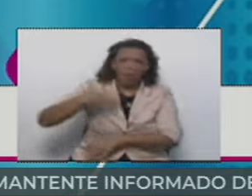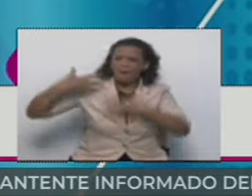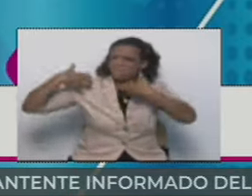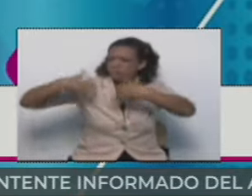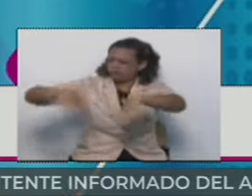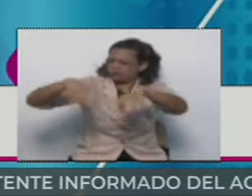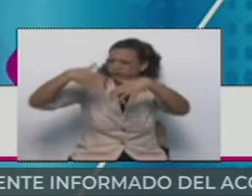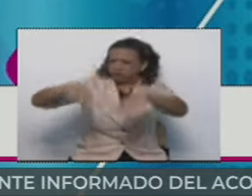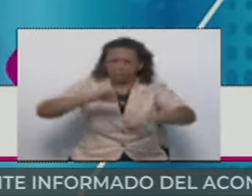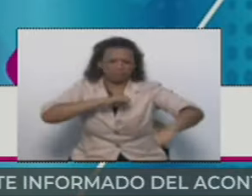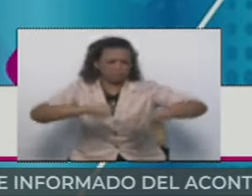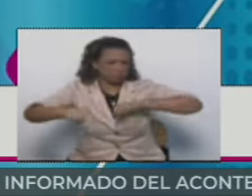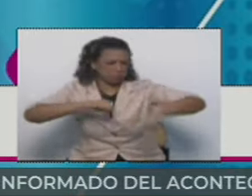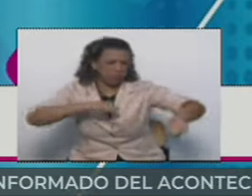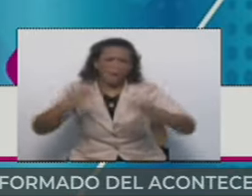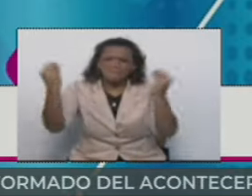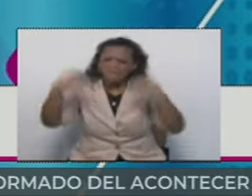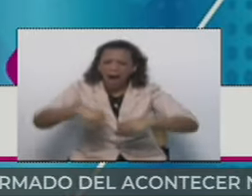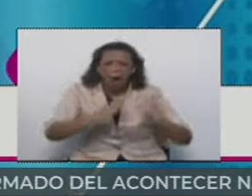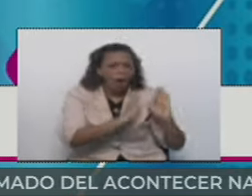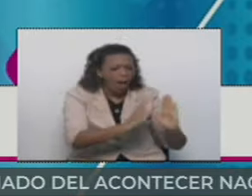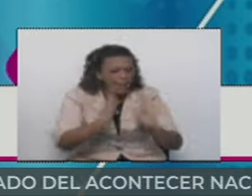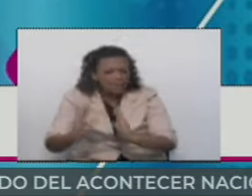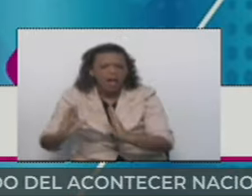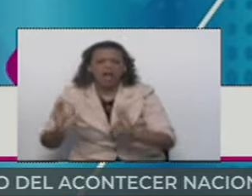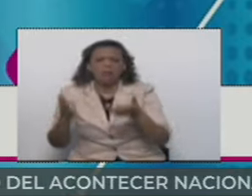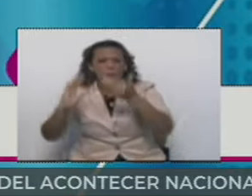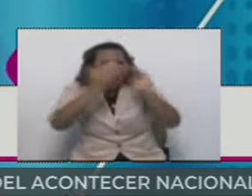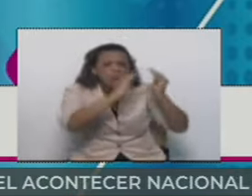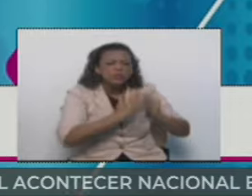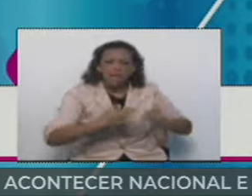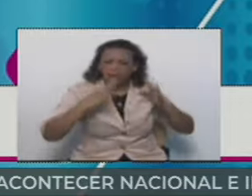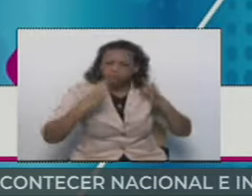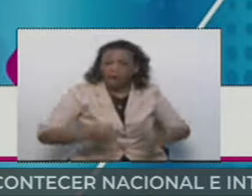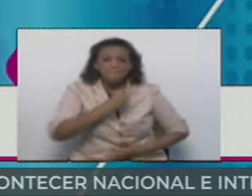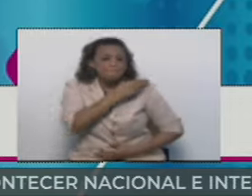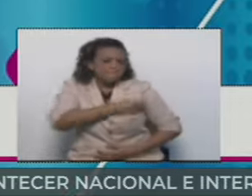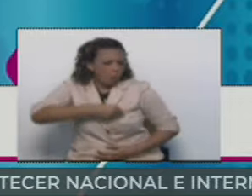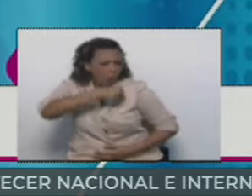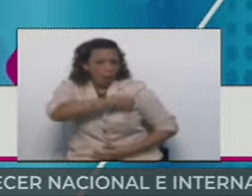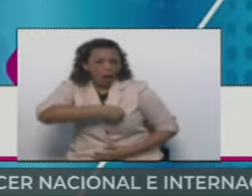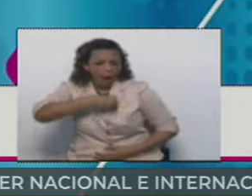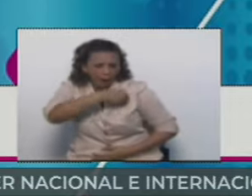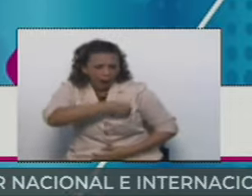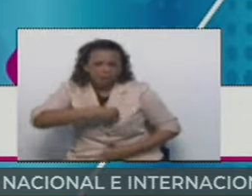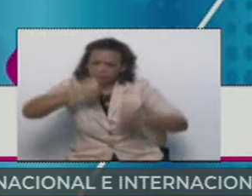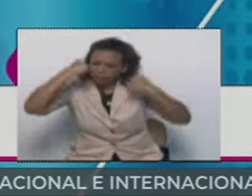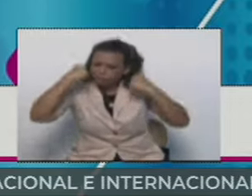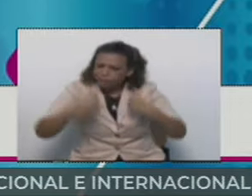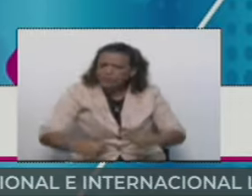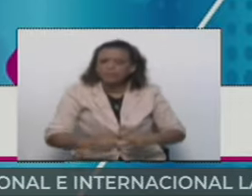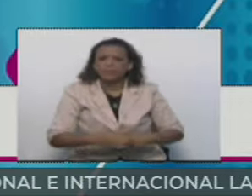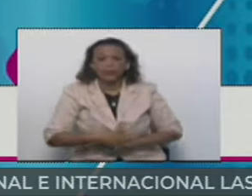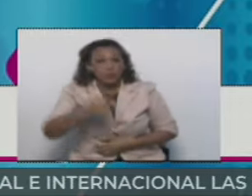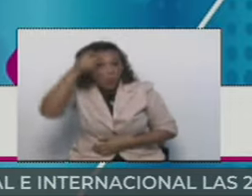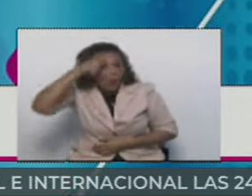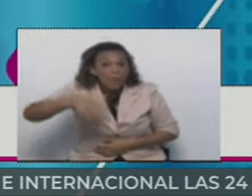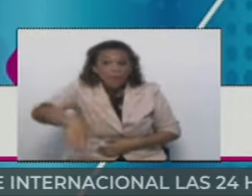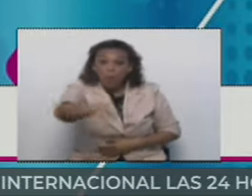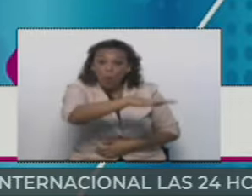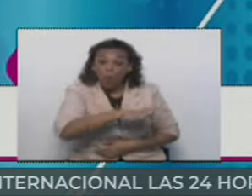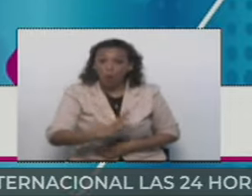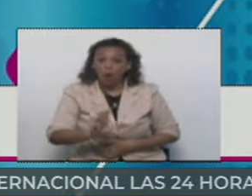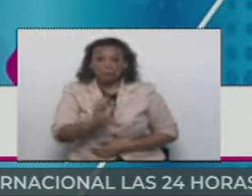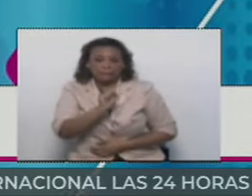movilizado, activo, cada vez más organizado, cada vez más moralizado, nuestro pueblo. Nuestro pueblo no es un pueblo